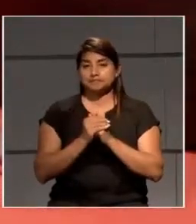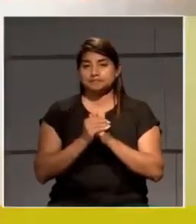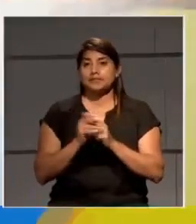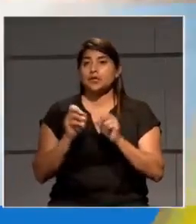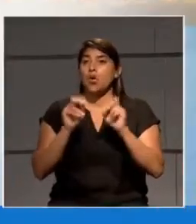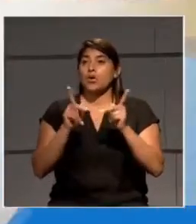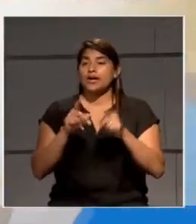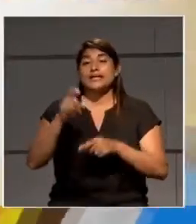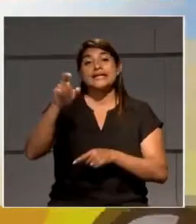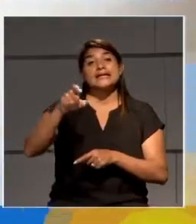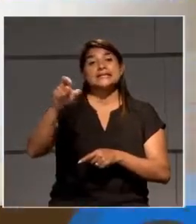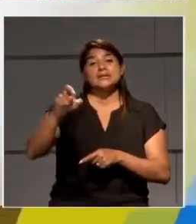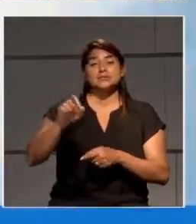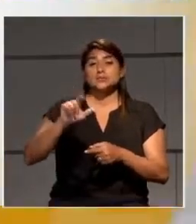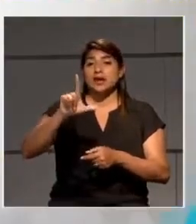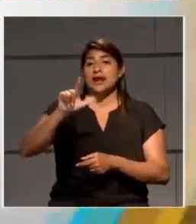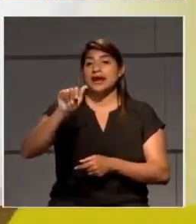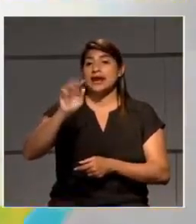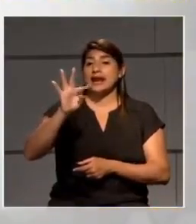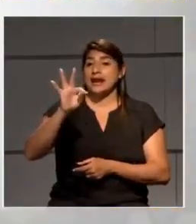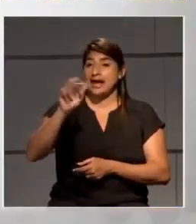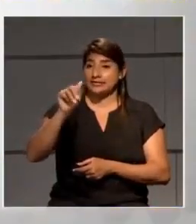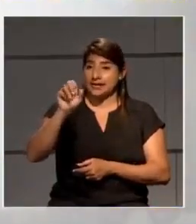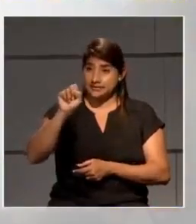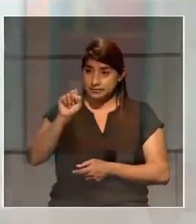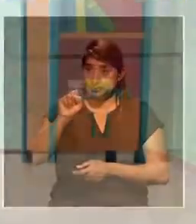Repasemos. Ok, vamos a necesitar latas,